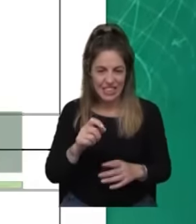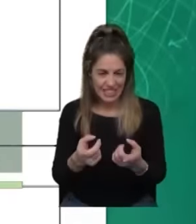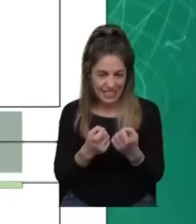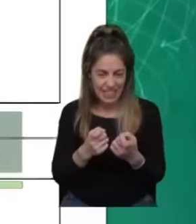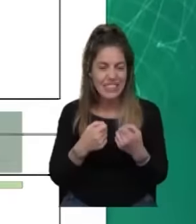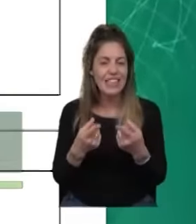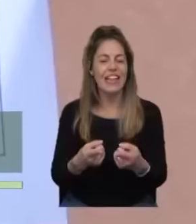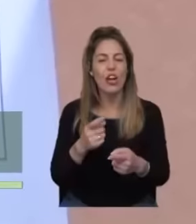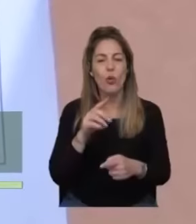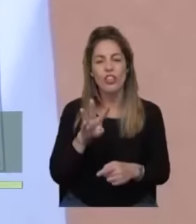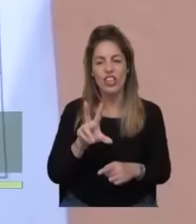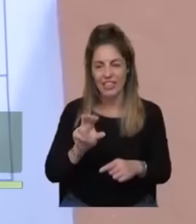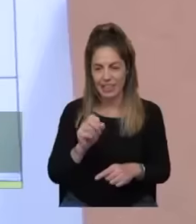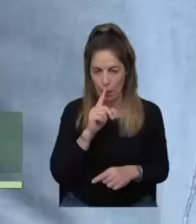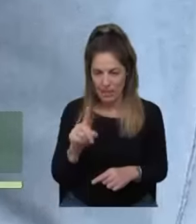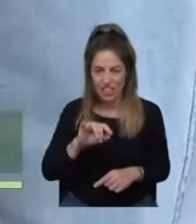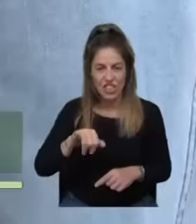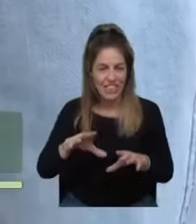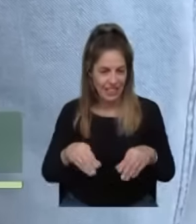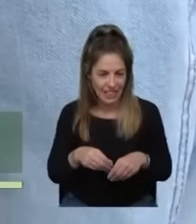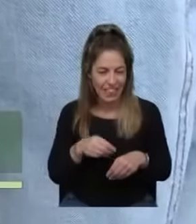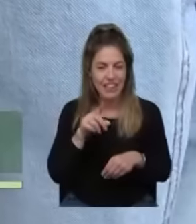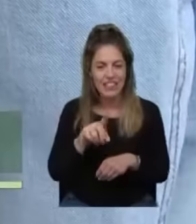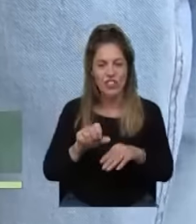entregaron 430.000. Ya fueron aceptadas